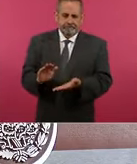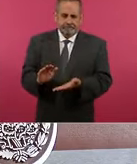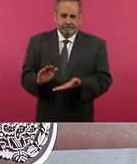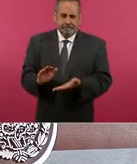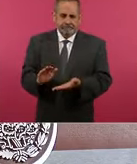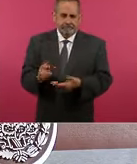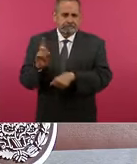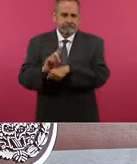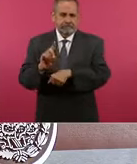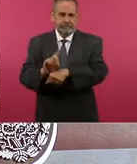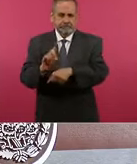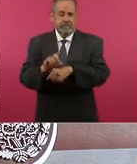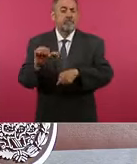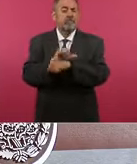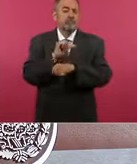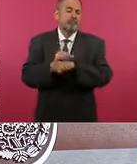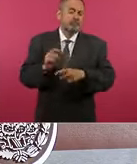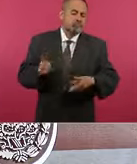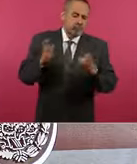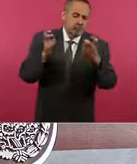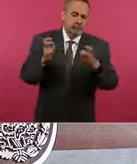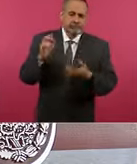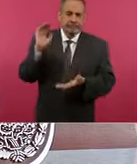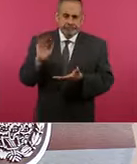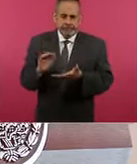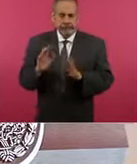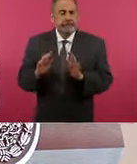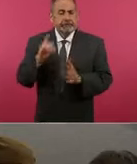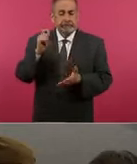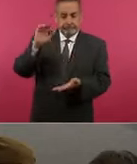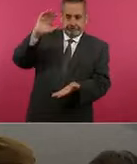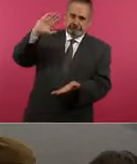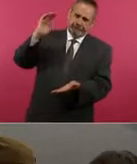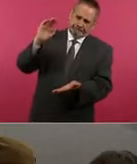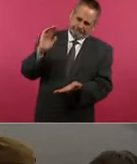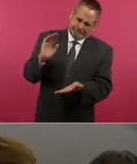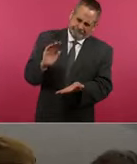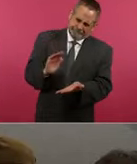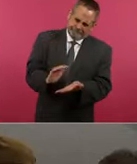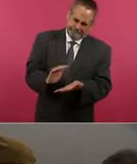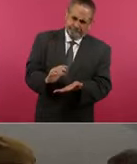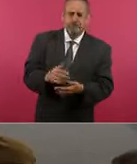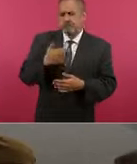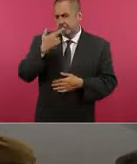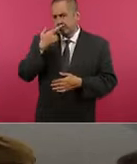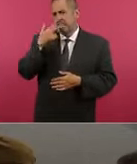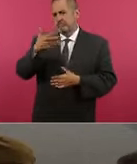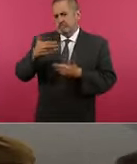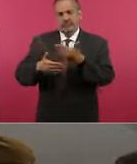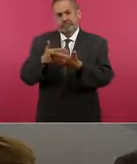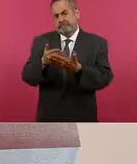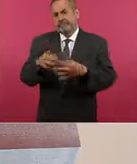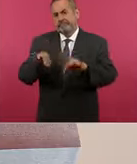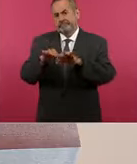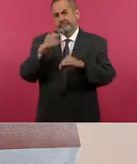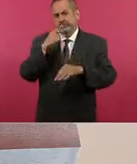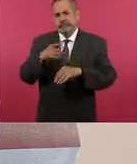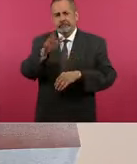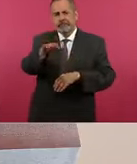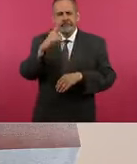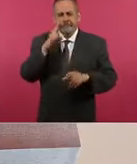robos diarios. O sea, ha habido un avance importantísimo. A ver